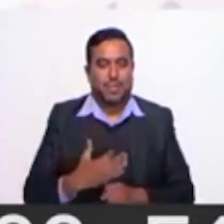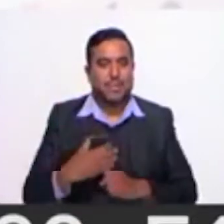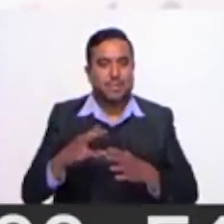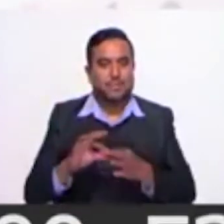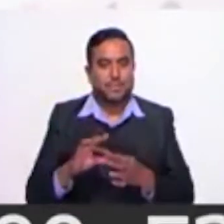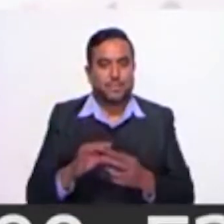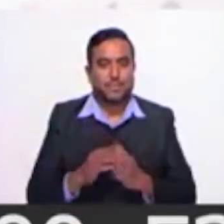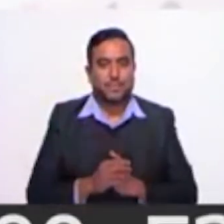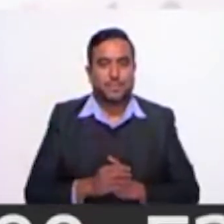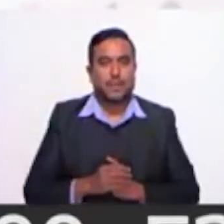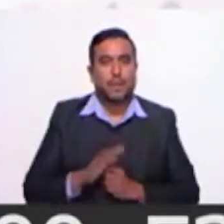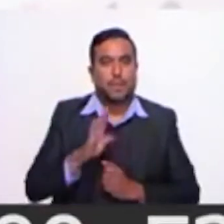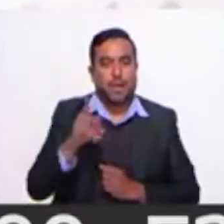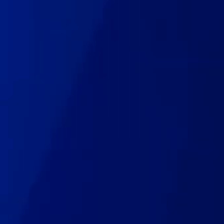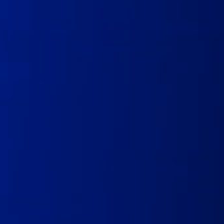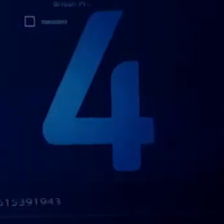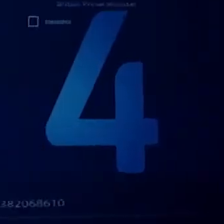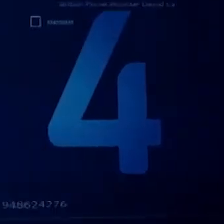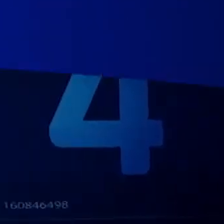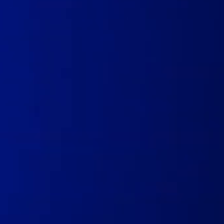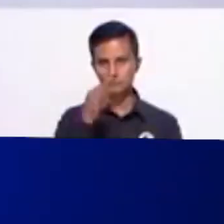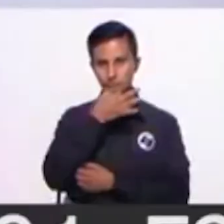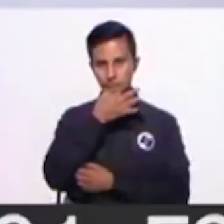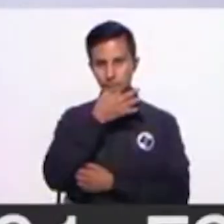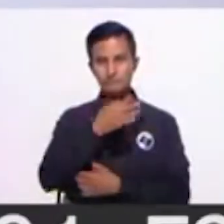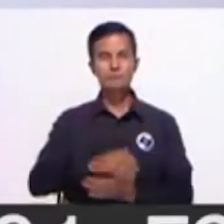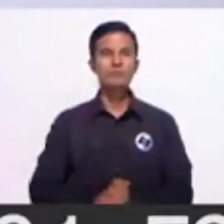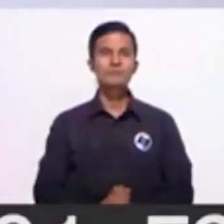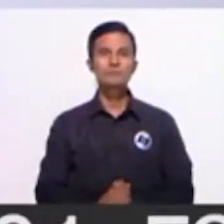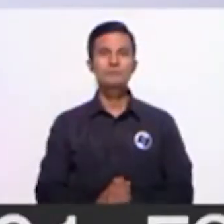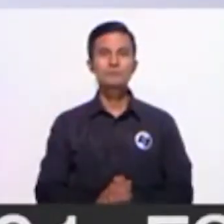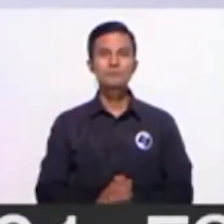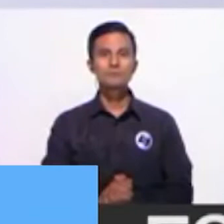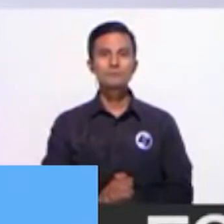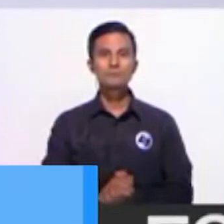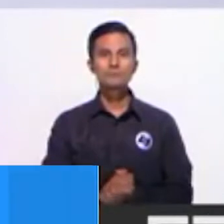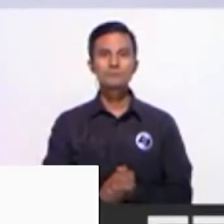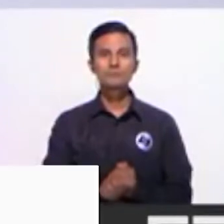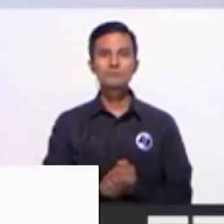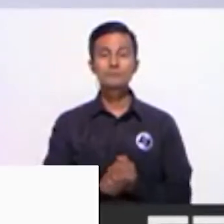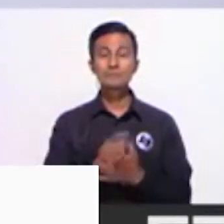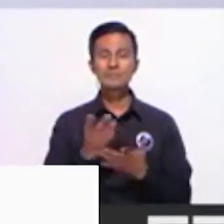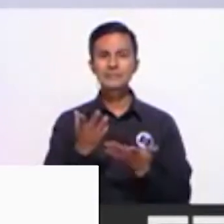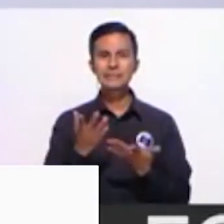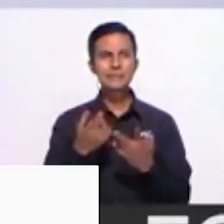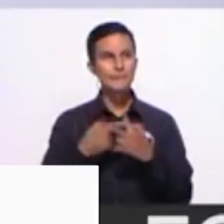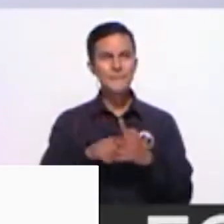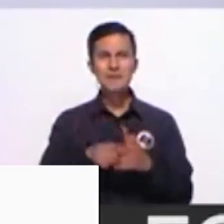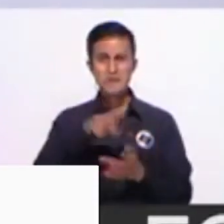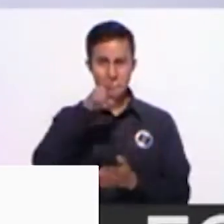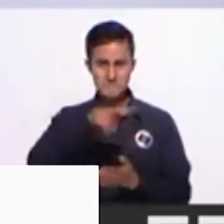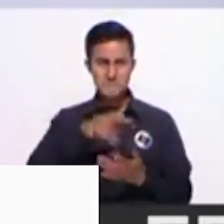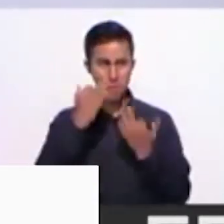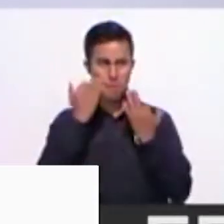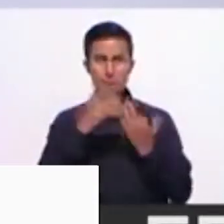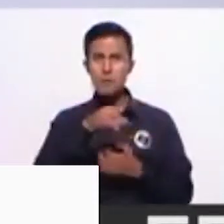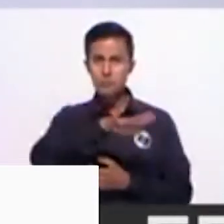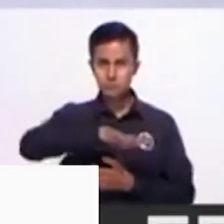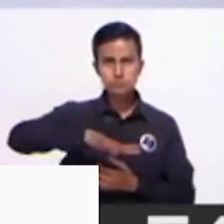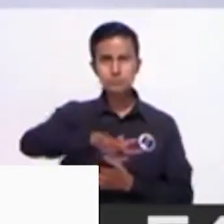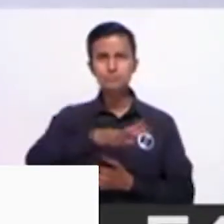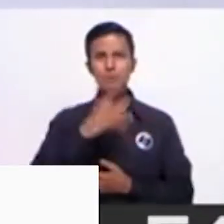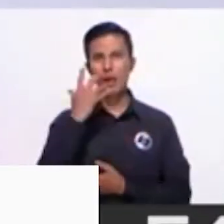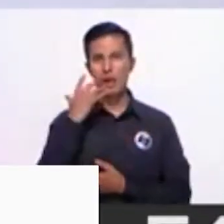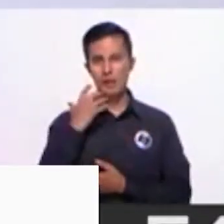debate con el tema de los salarios. Partimos de la realidad actual de León y les comparto algunos datos para